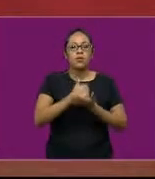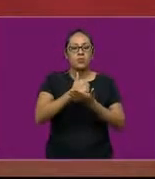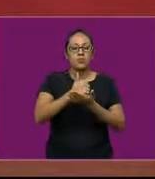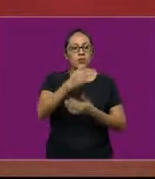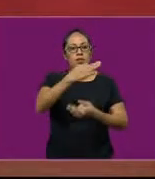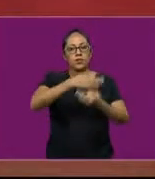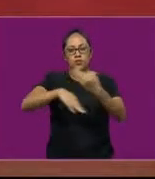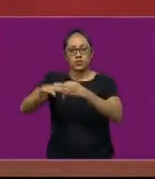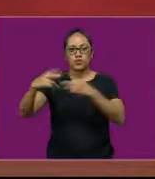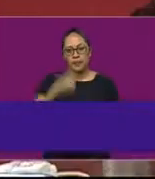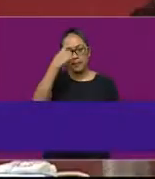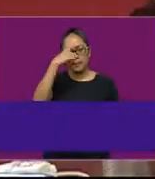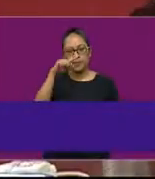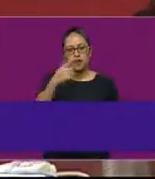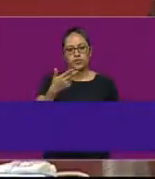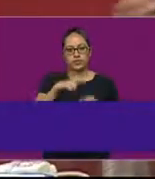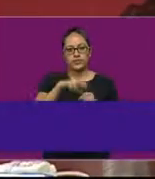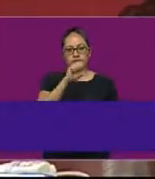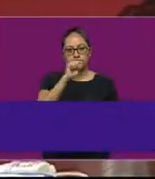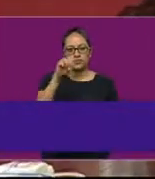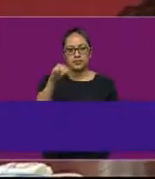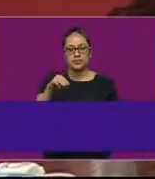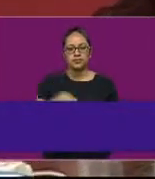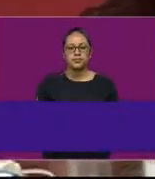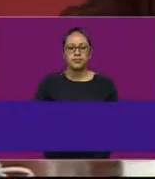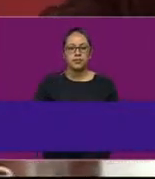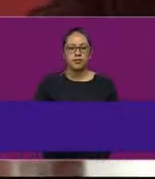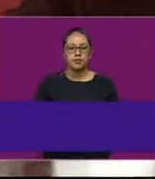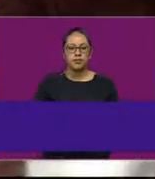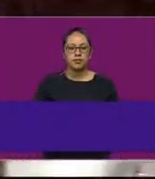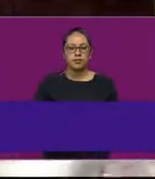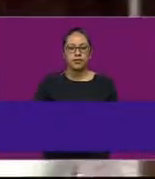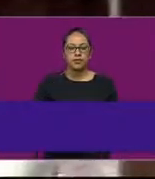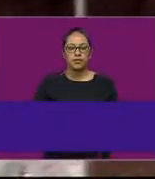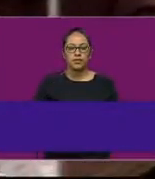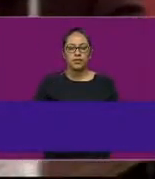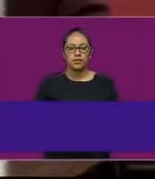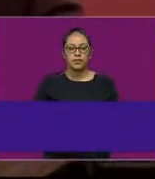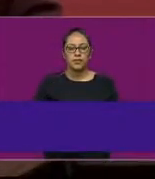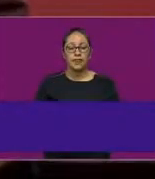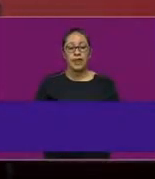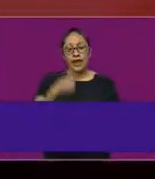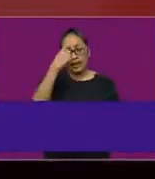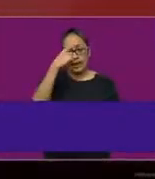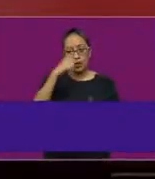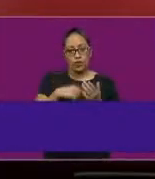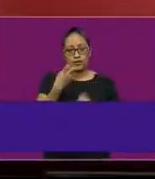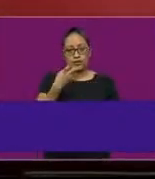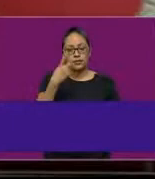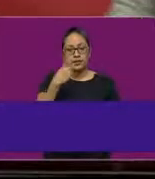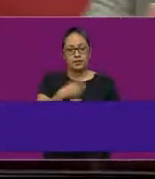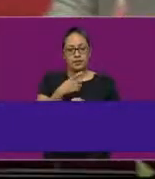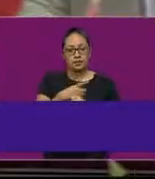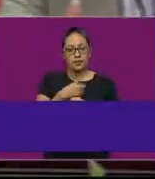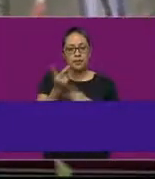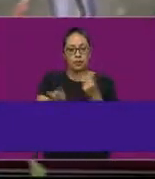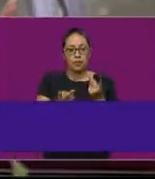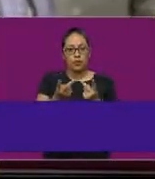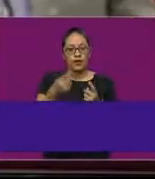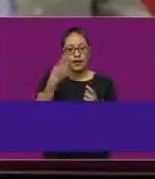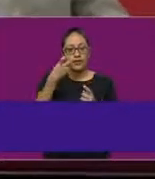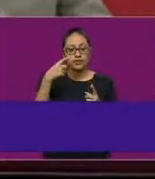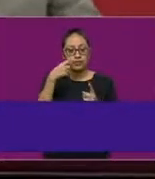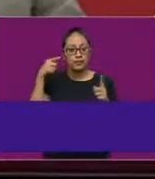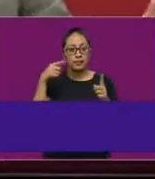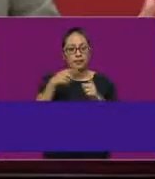resto de la población. En la 190 conferencia de prensa vespertina, a 307 días de instalado el Comité de